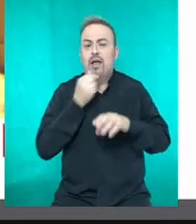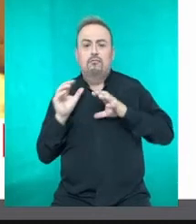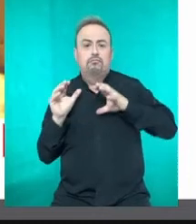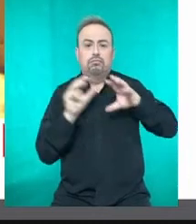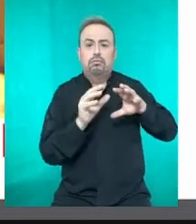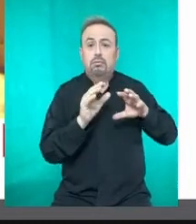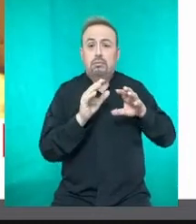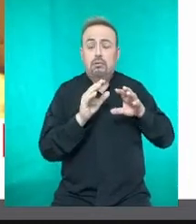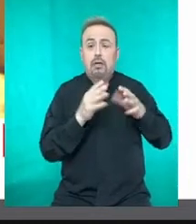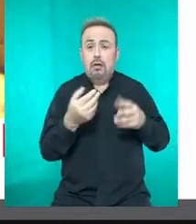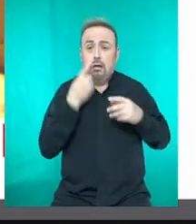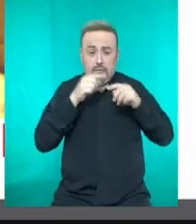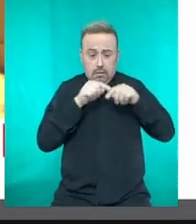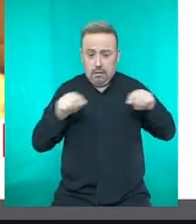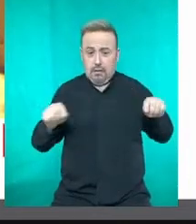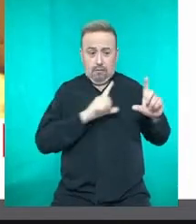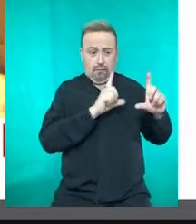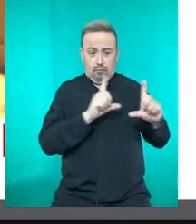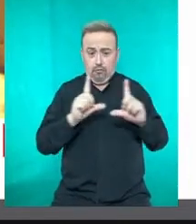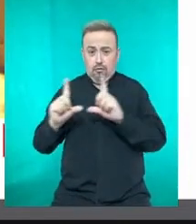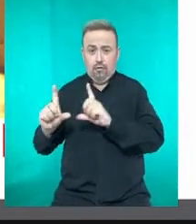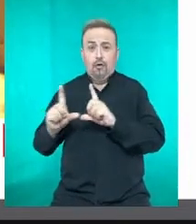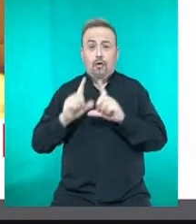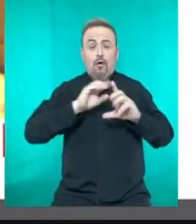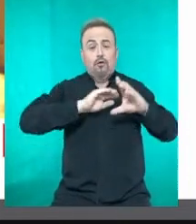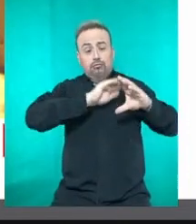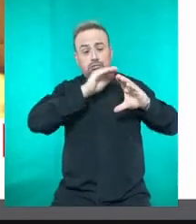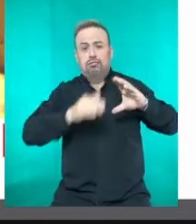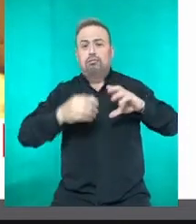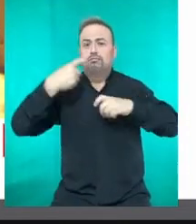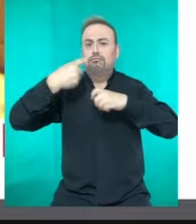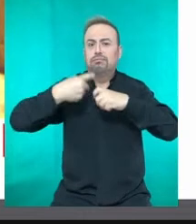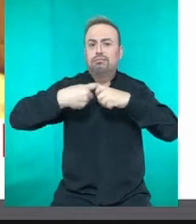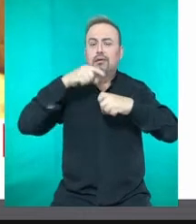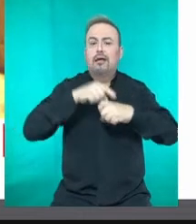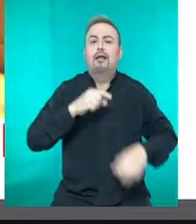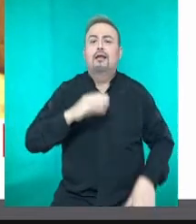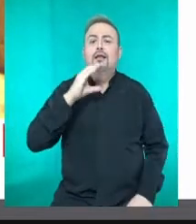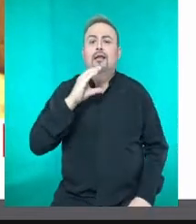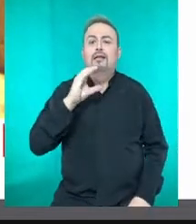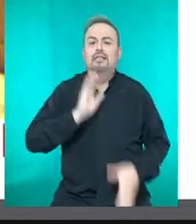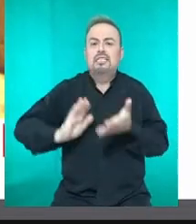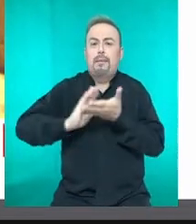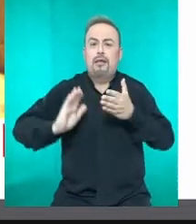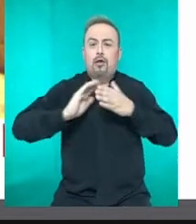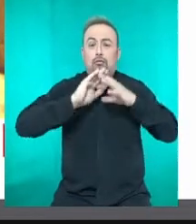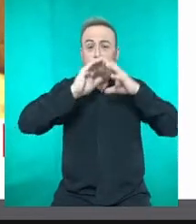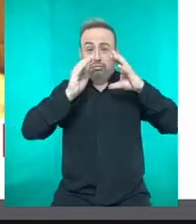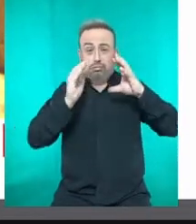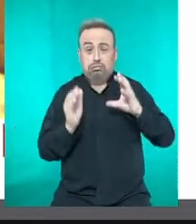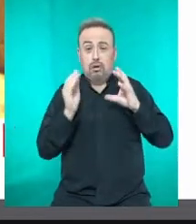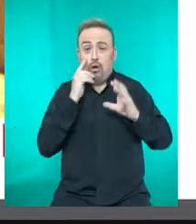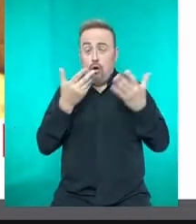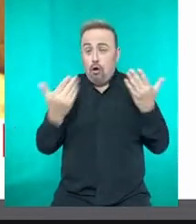imágenes inferiores es posible ver cómo está el marco de concreto armado abajo a la izquierda y en la imagen central abajo,